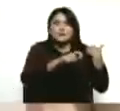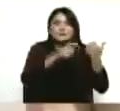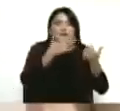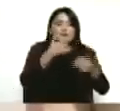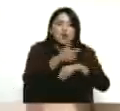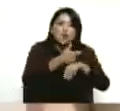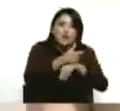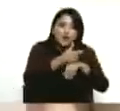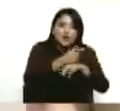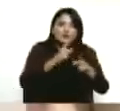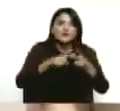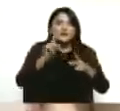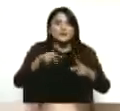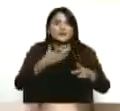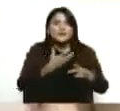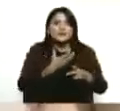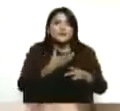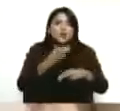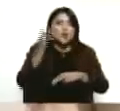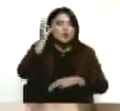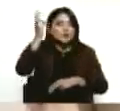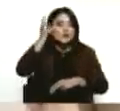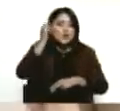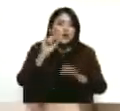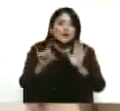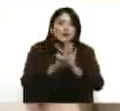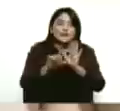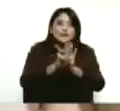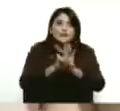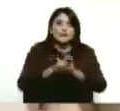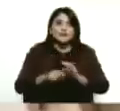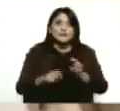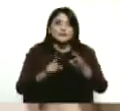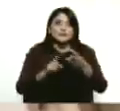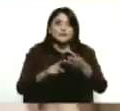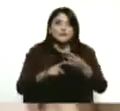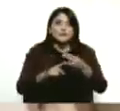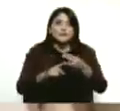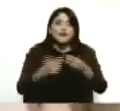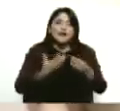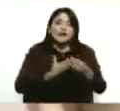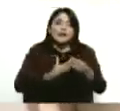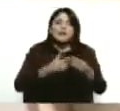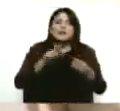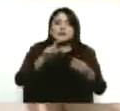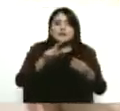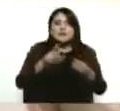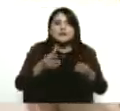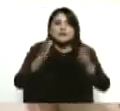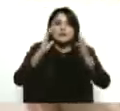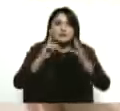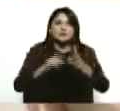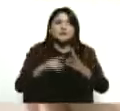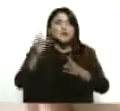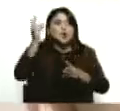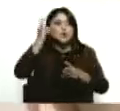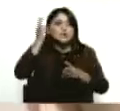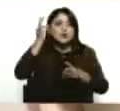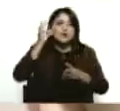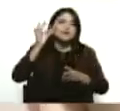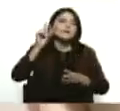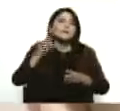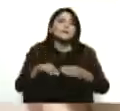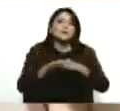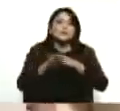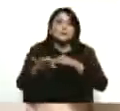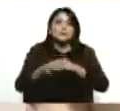de estados y a los consejos legislativos regionales y a los municipios, a las alcaldías municipales y a los concejales